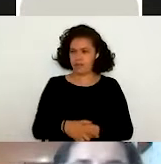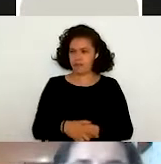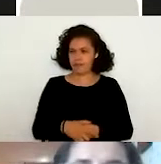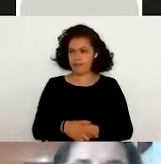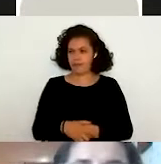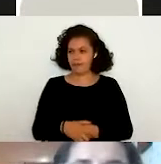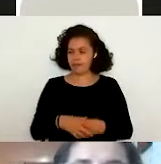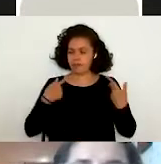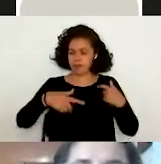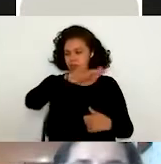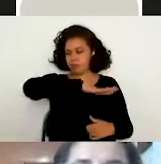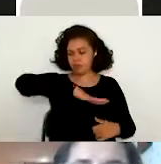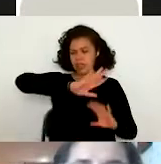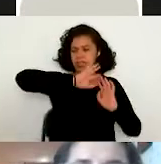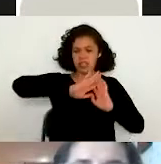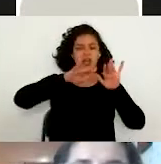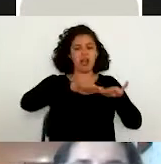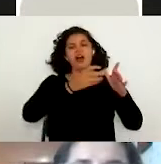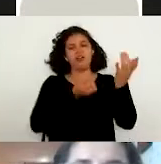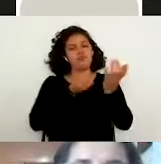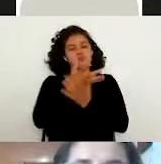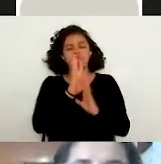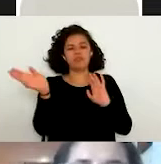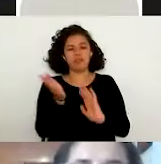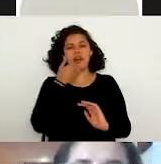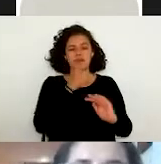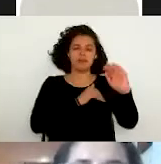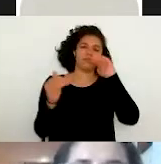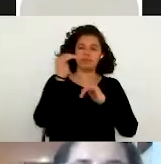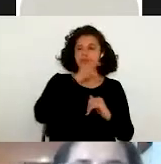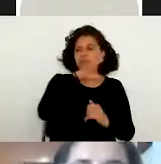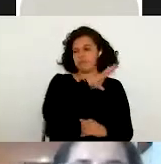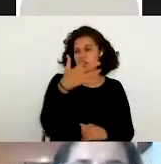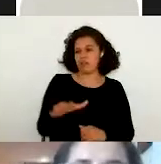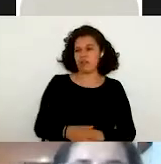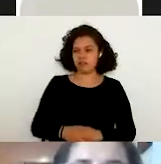situación salgan de ella? Entonces, esto es digamos, en general, lo